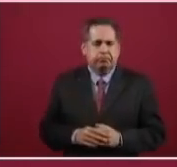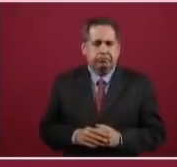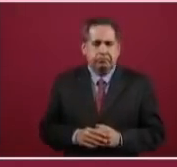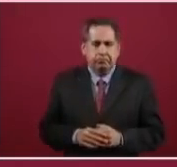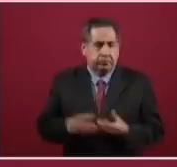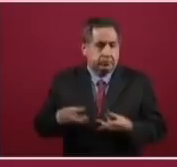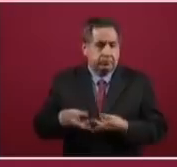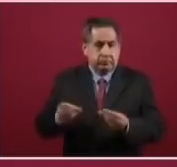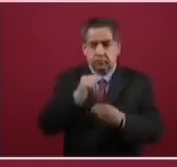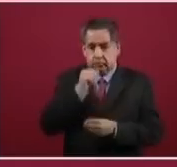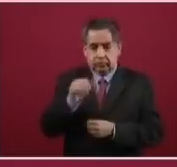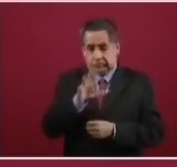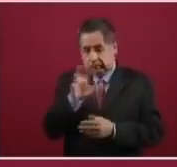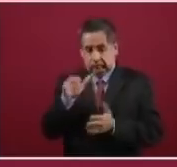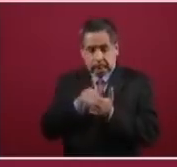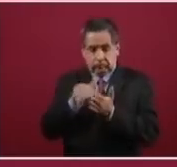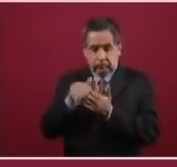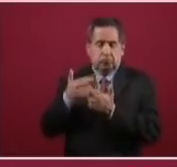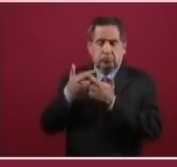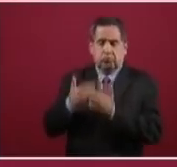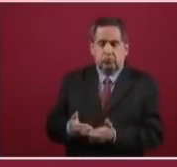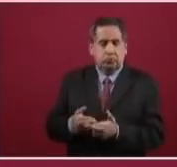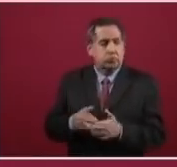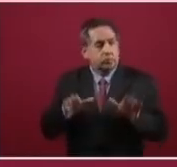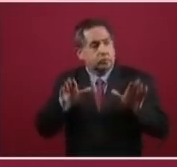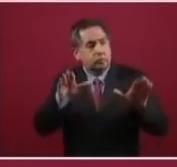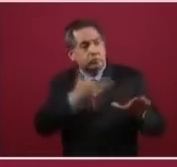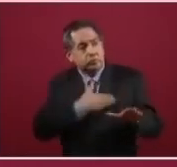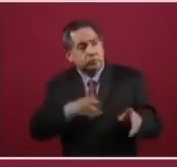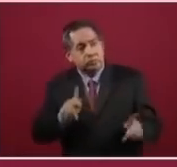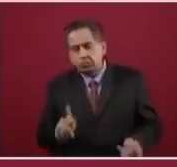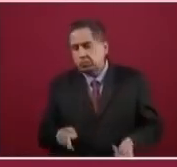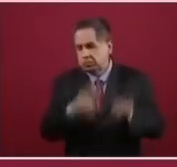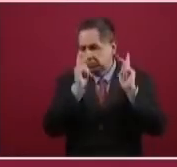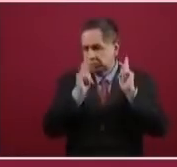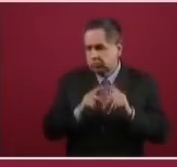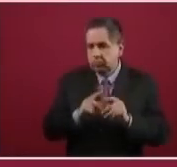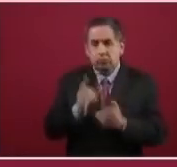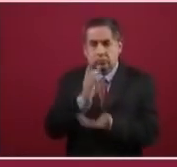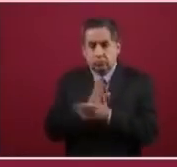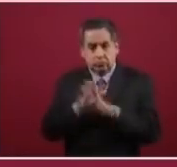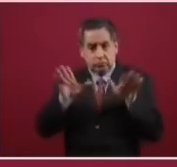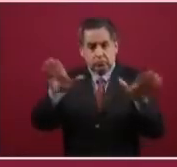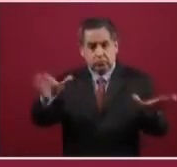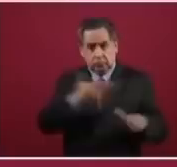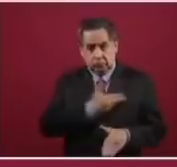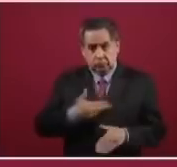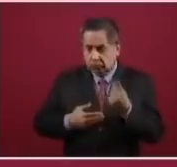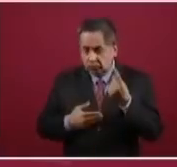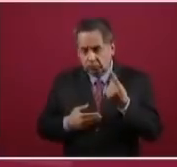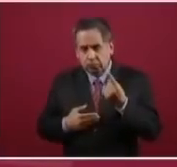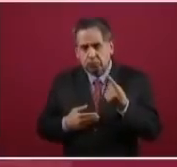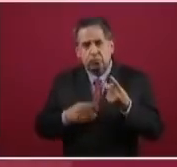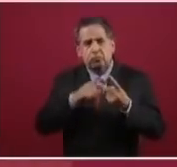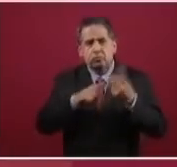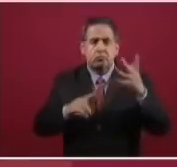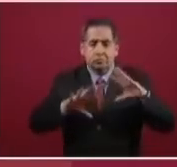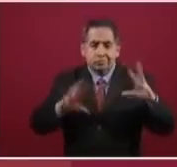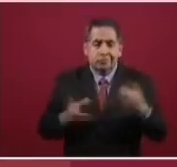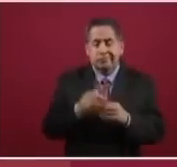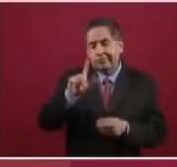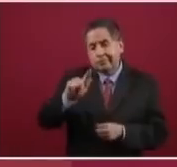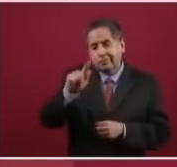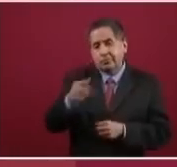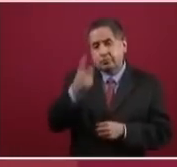a gastar porque se va a vender el avión pero no solo el avión presidencial 72 aviones